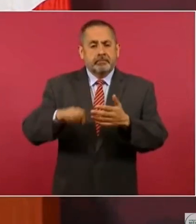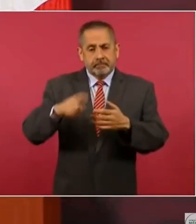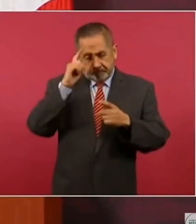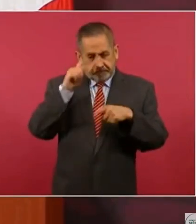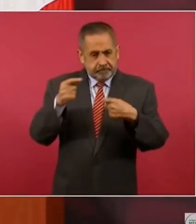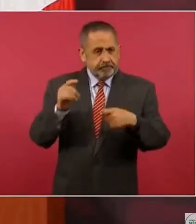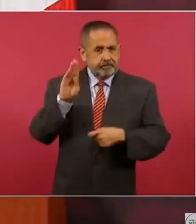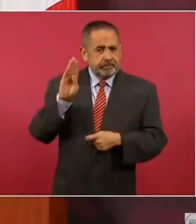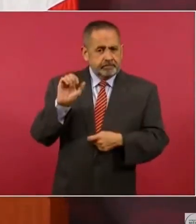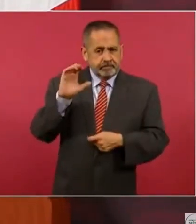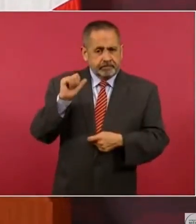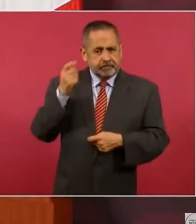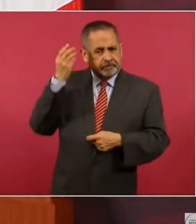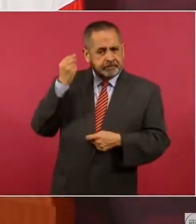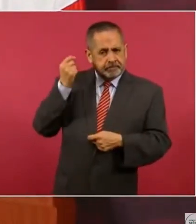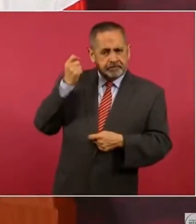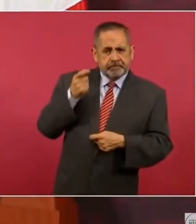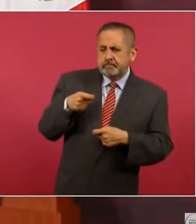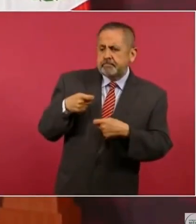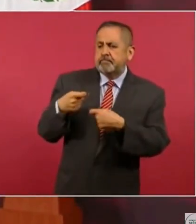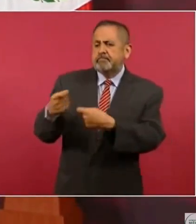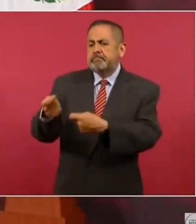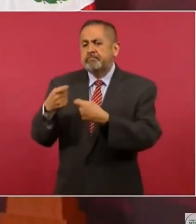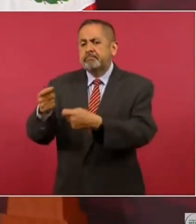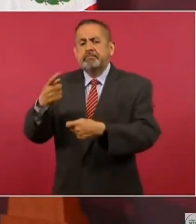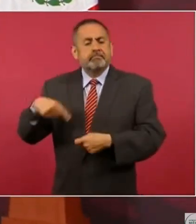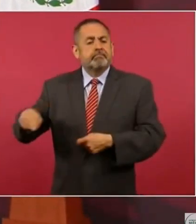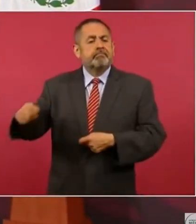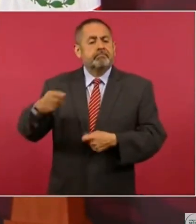de becas para estudiantes,